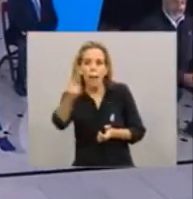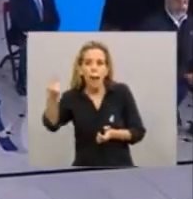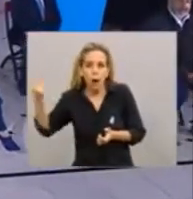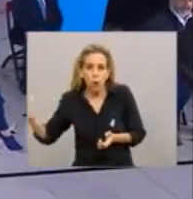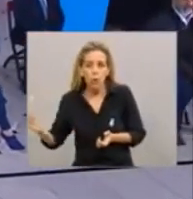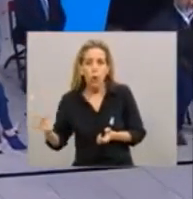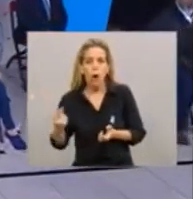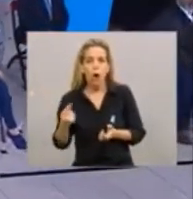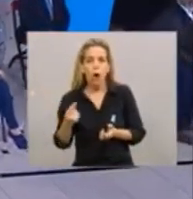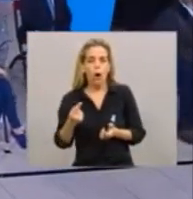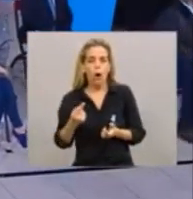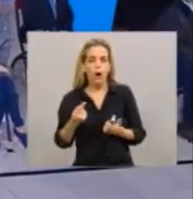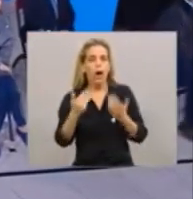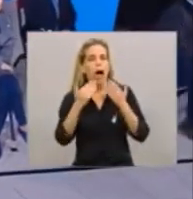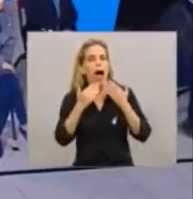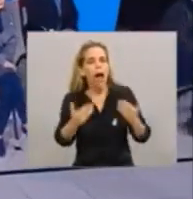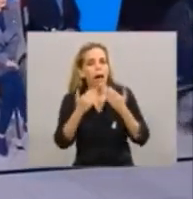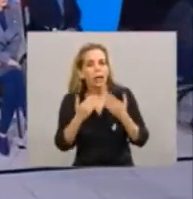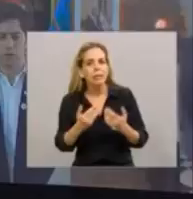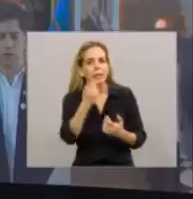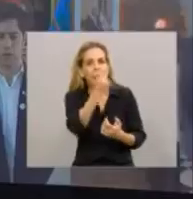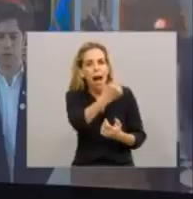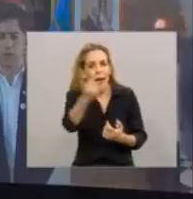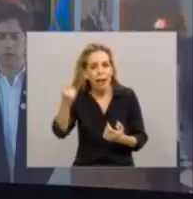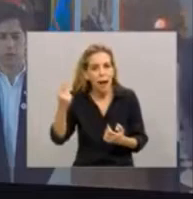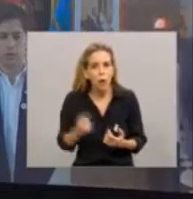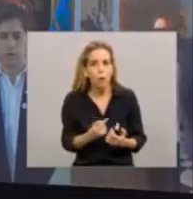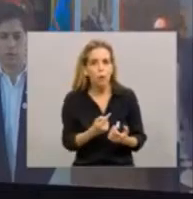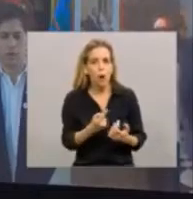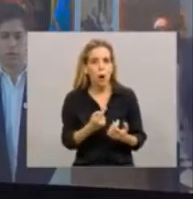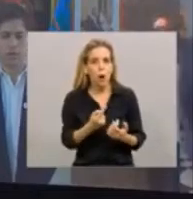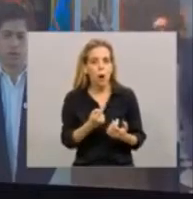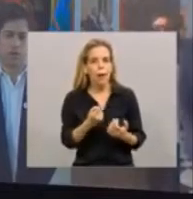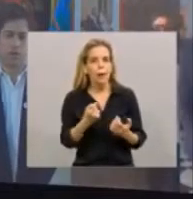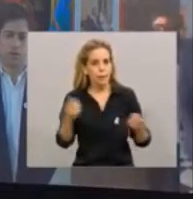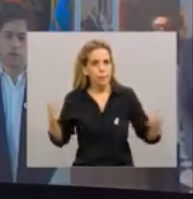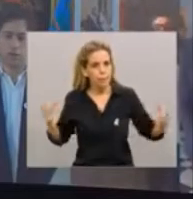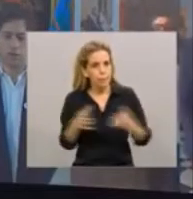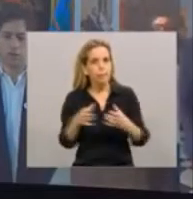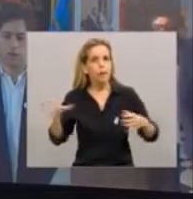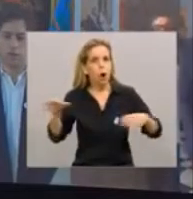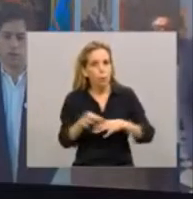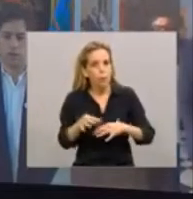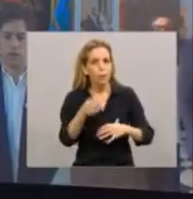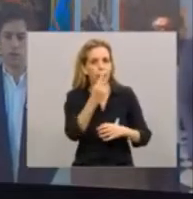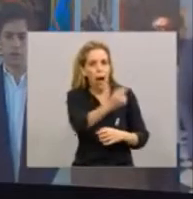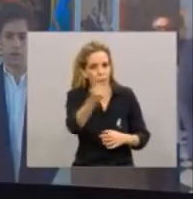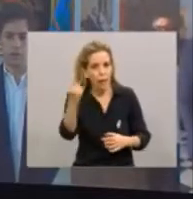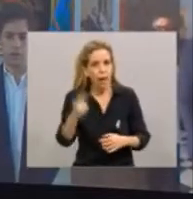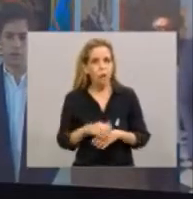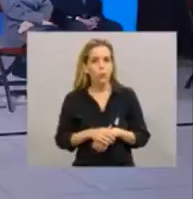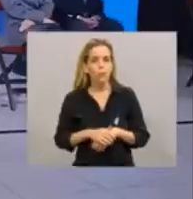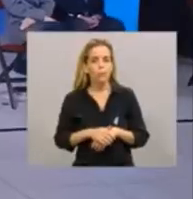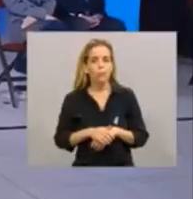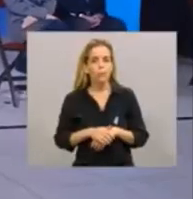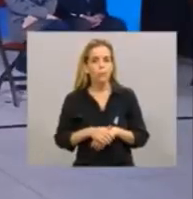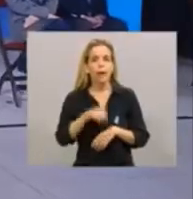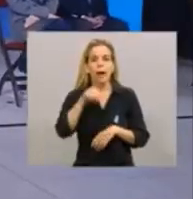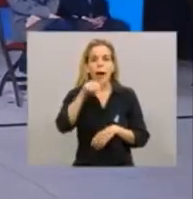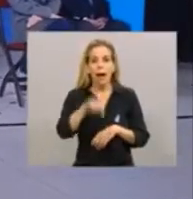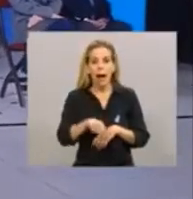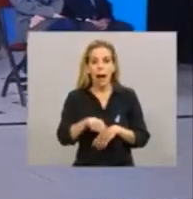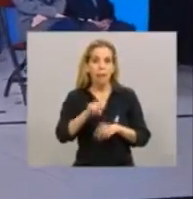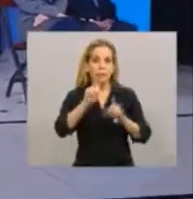rendirles mi ingratitud y comprometerlos aquí está el